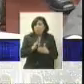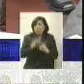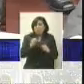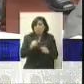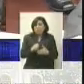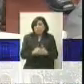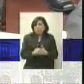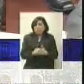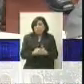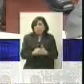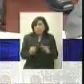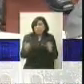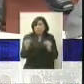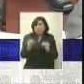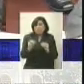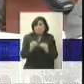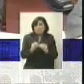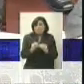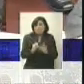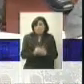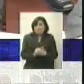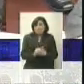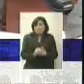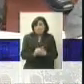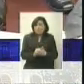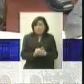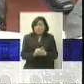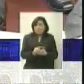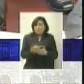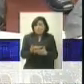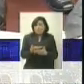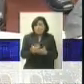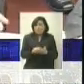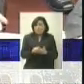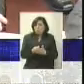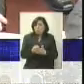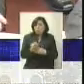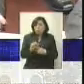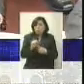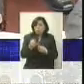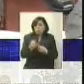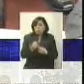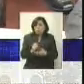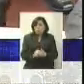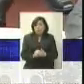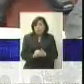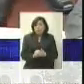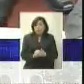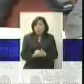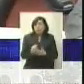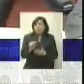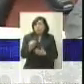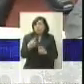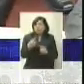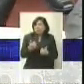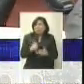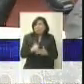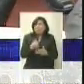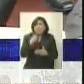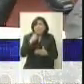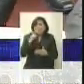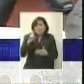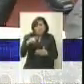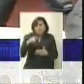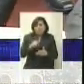hay cualquier tipo de operativo, habría un costo social. Y Arteta le dice, sí, pues, se